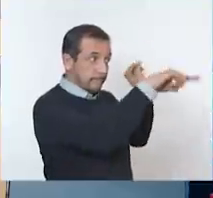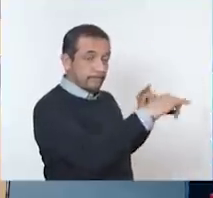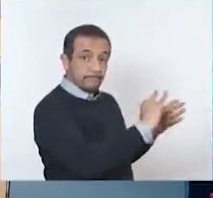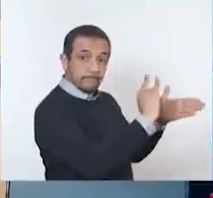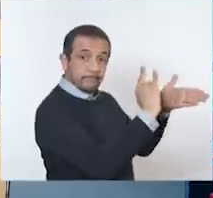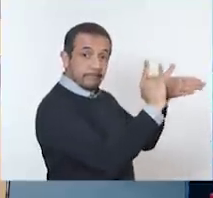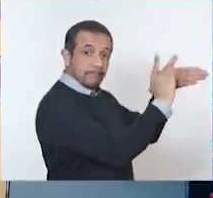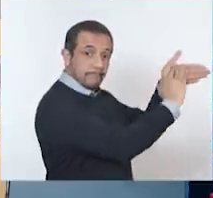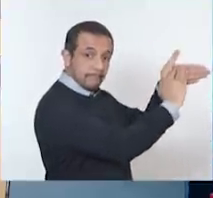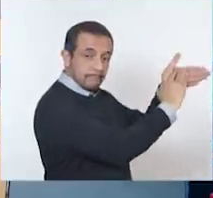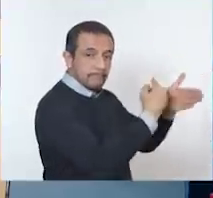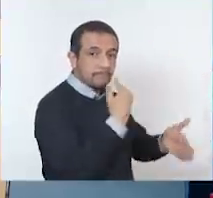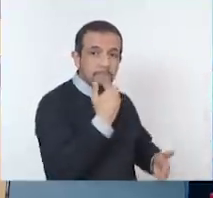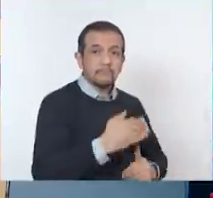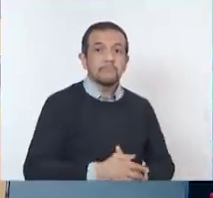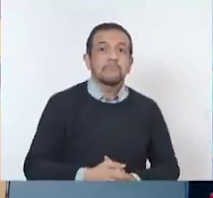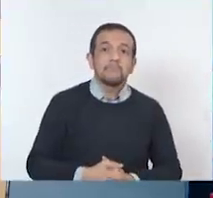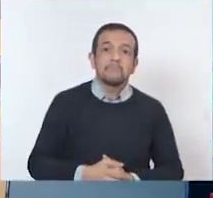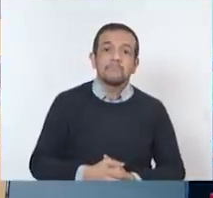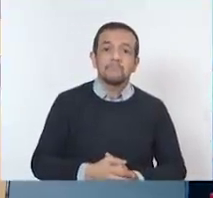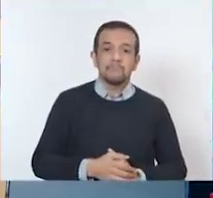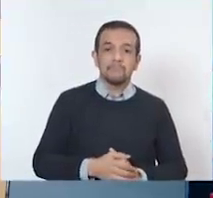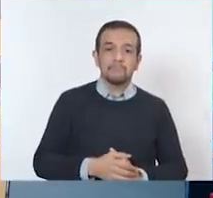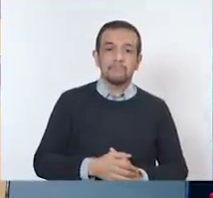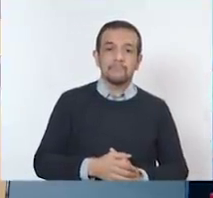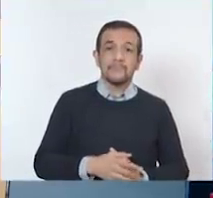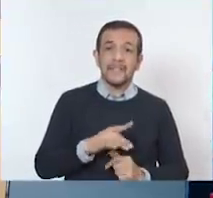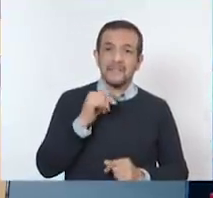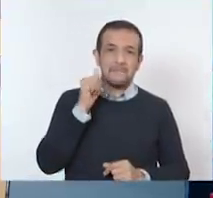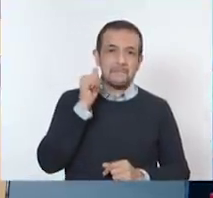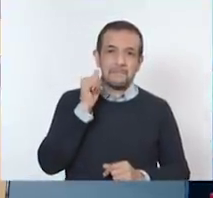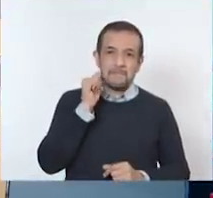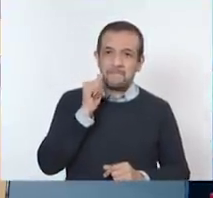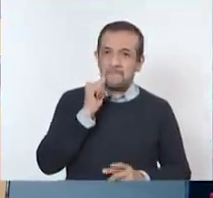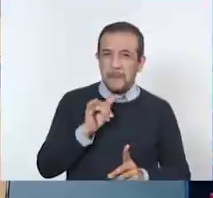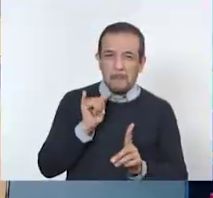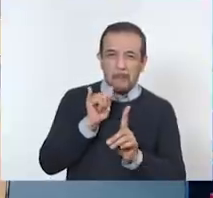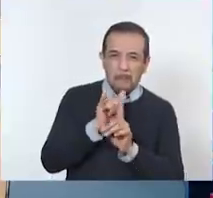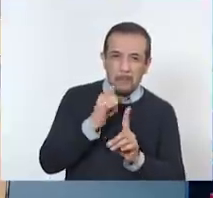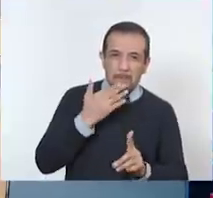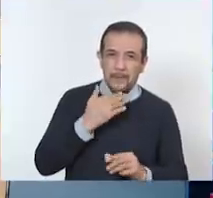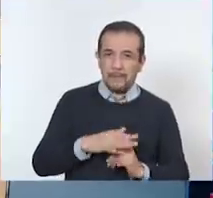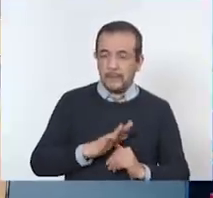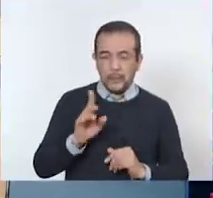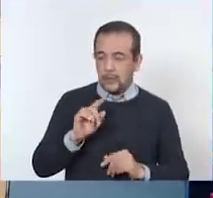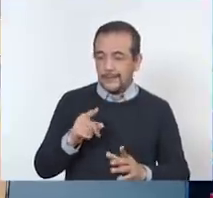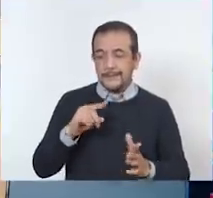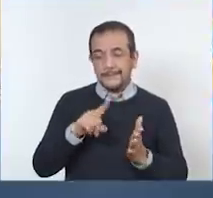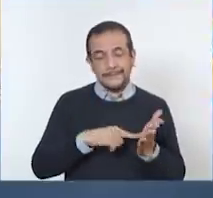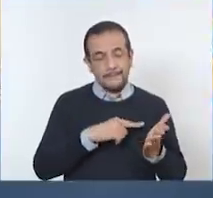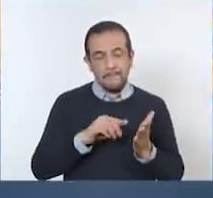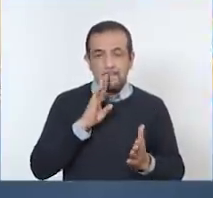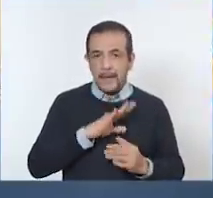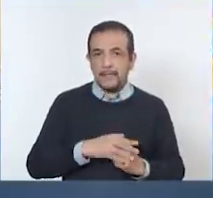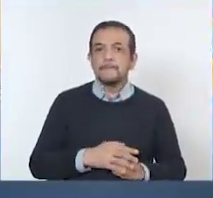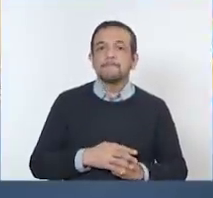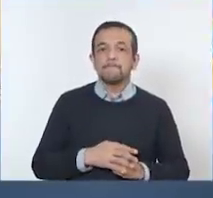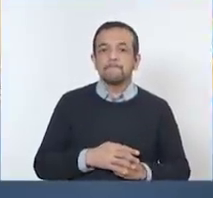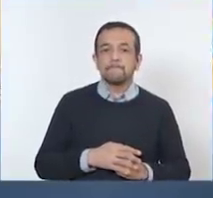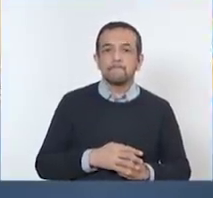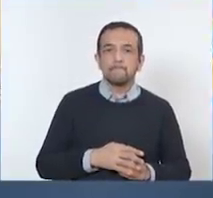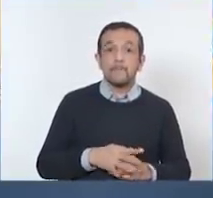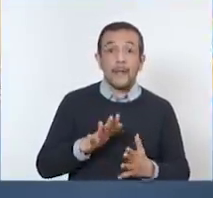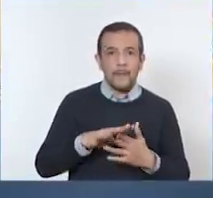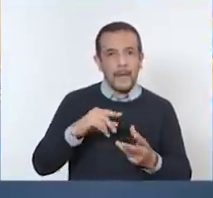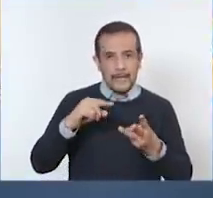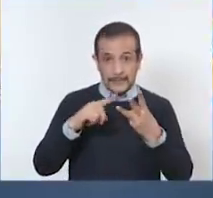Consecuencias. Negativas. Muy bien. Y como siempre, el bully ahí, hombre. No puede ser eso. Muy bien, pues